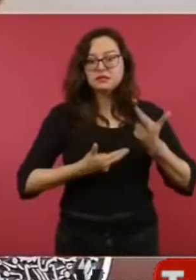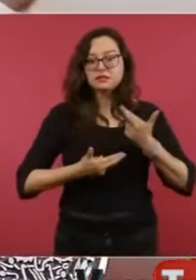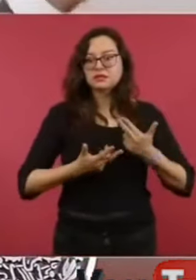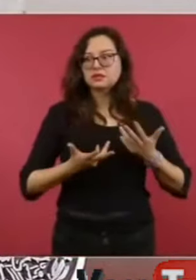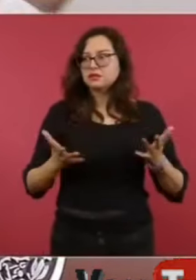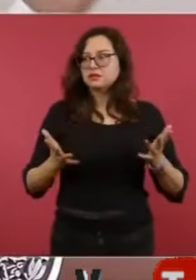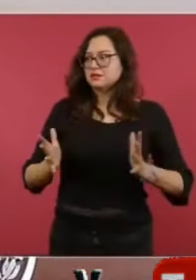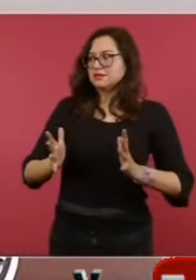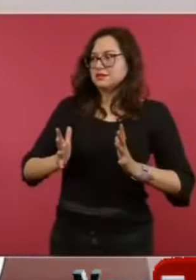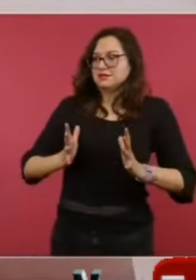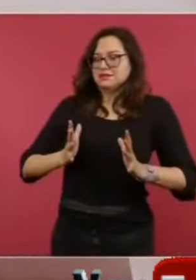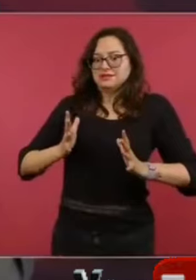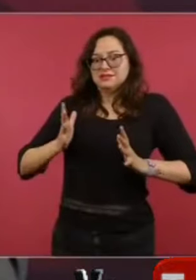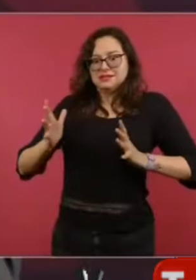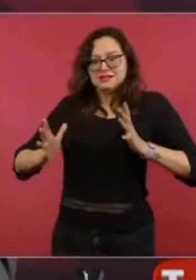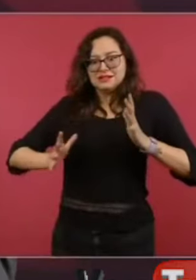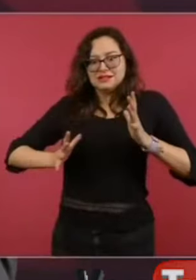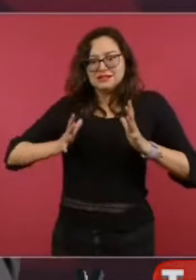son